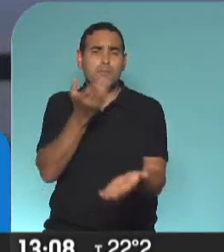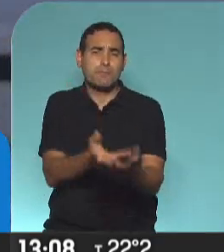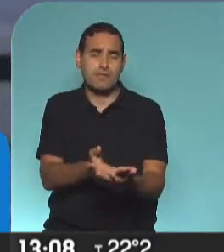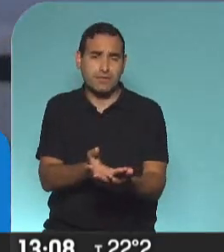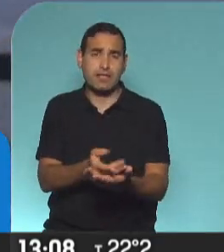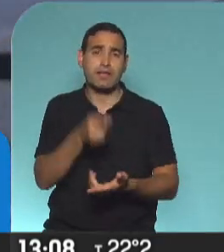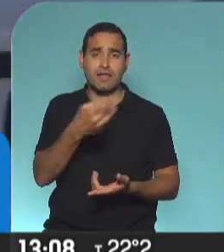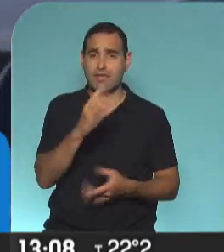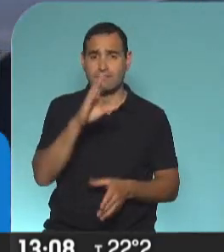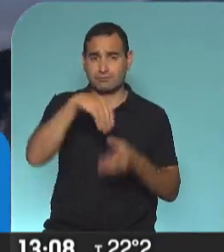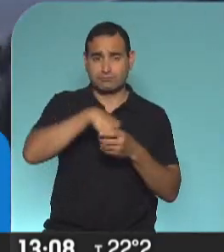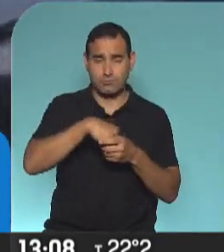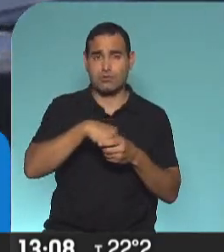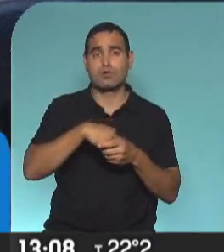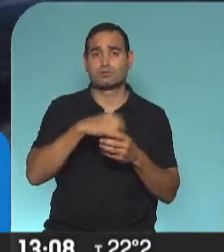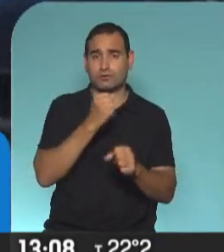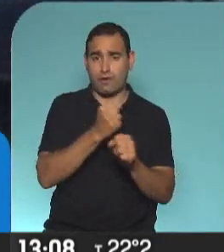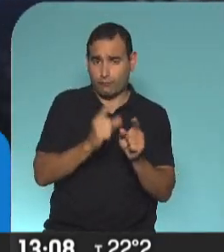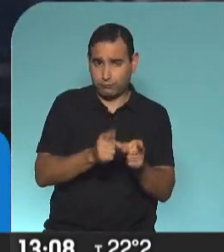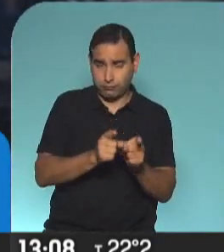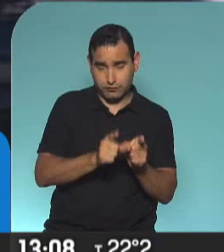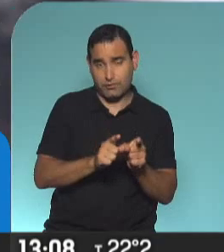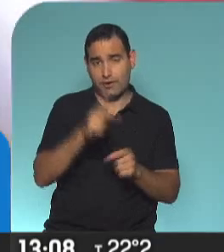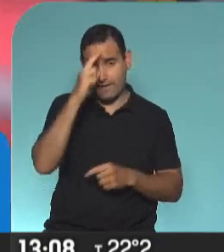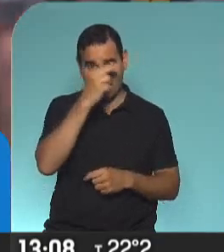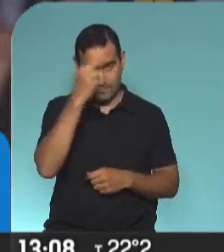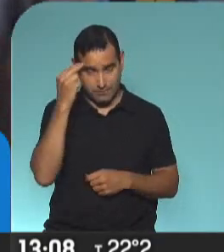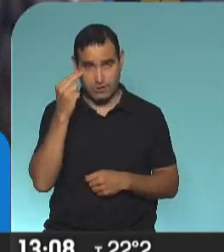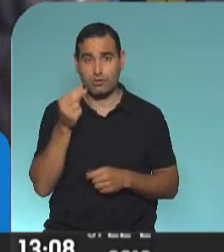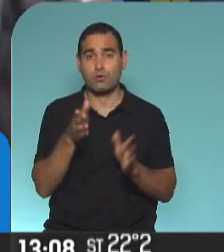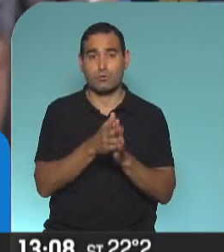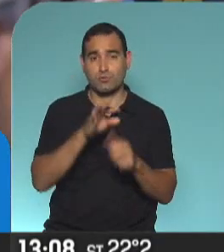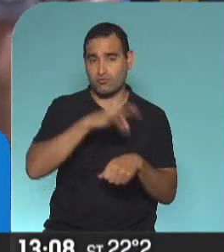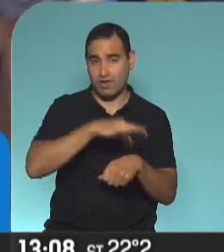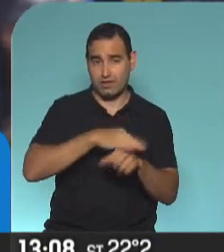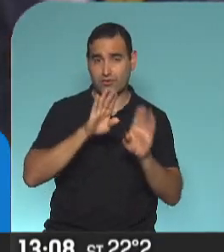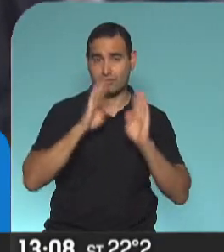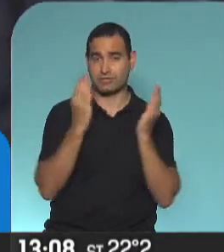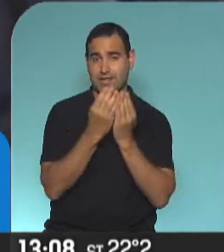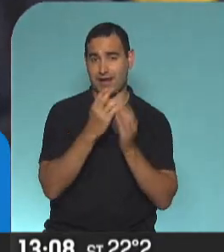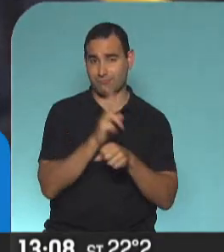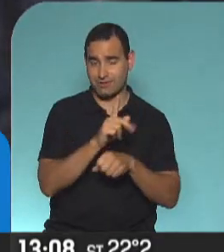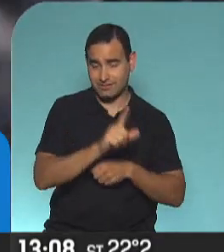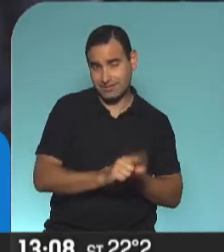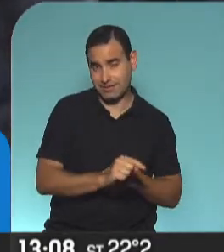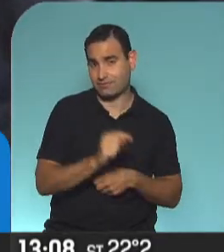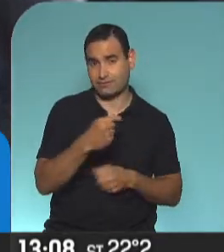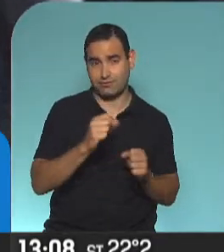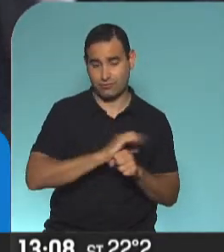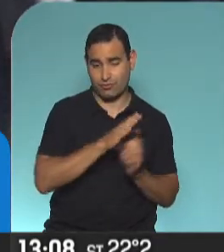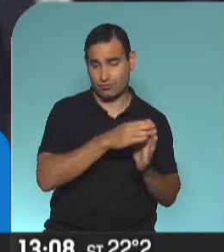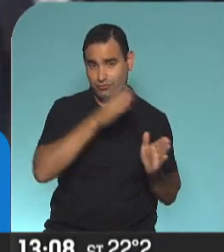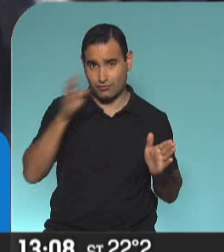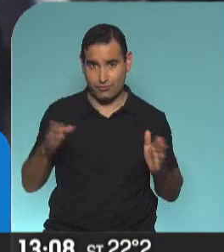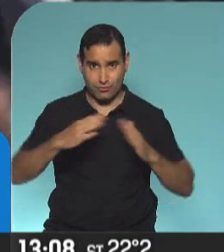a planta permanente de aquellos que han trabajado como enfermeros y con médicos en las terapias intensivas durante toda esta